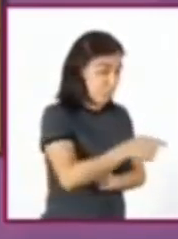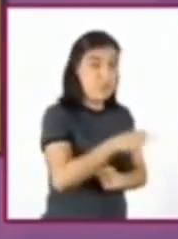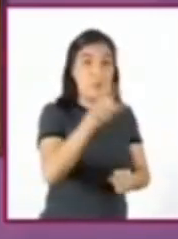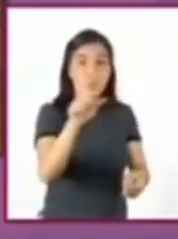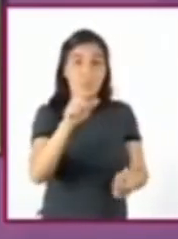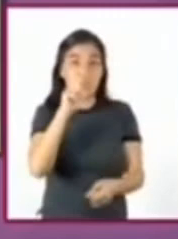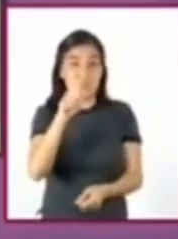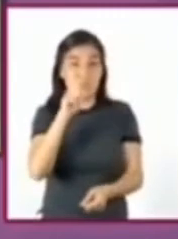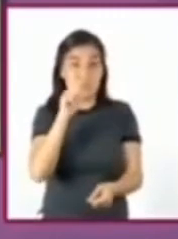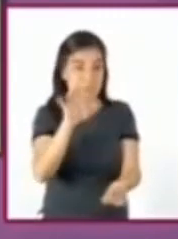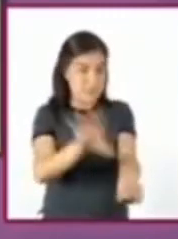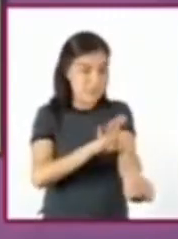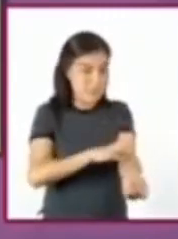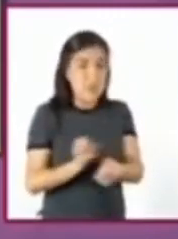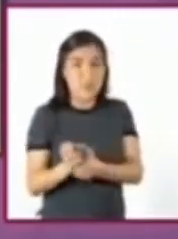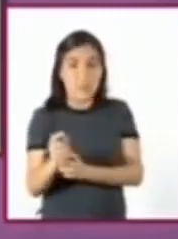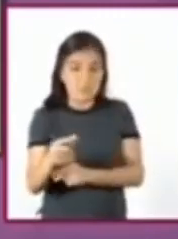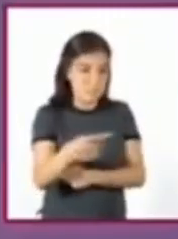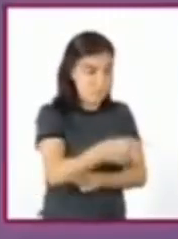este se enciende.